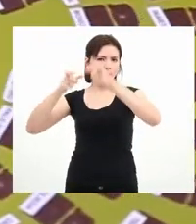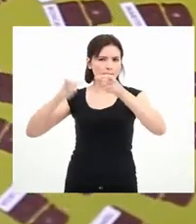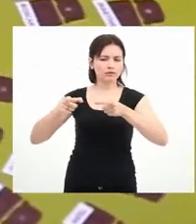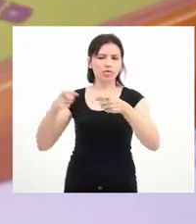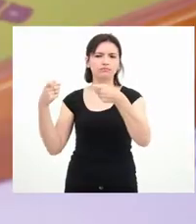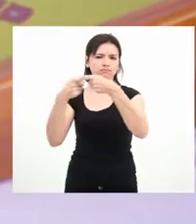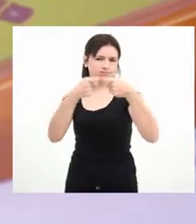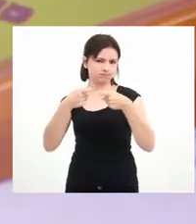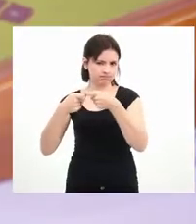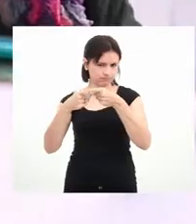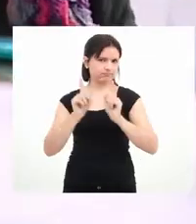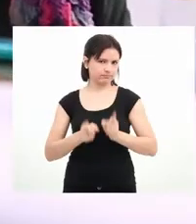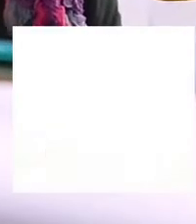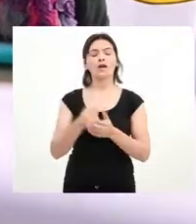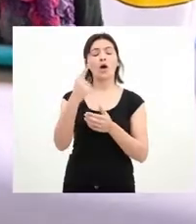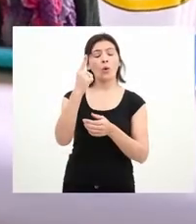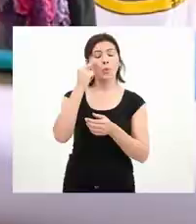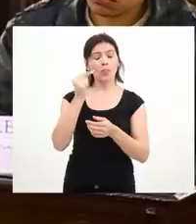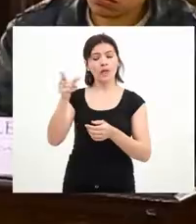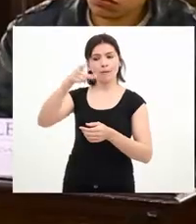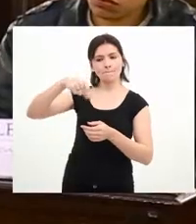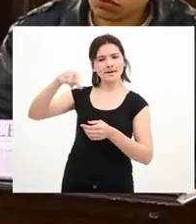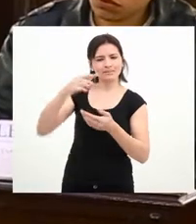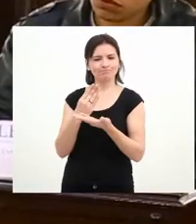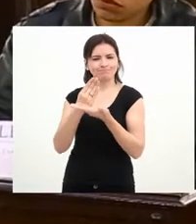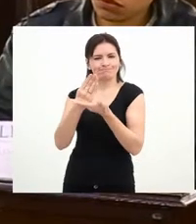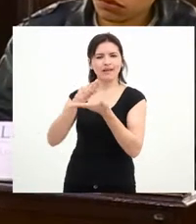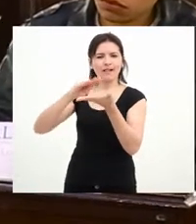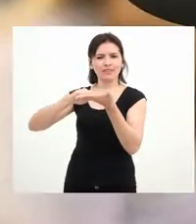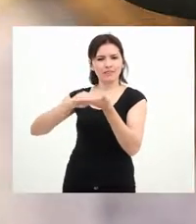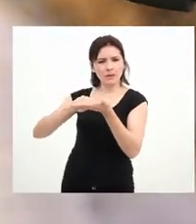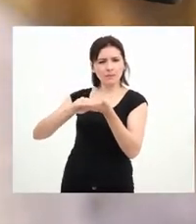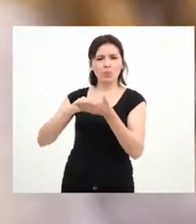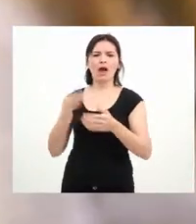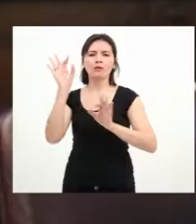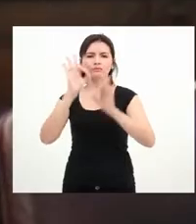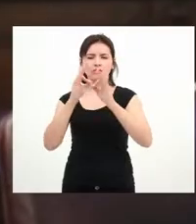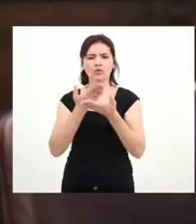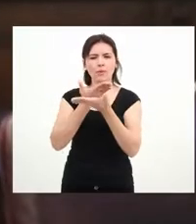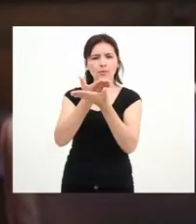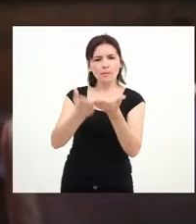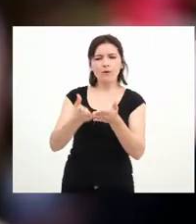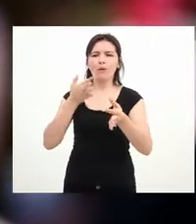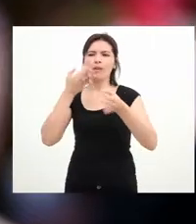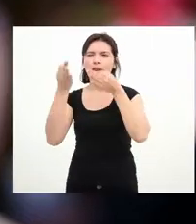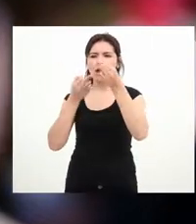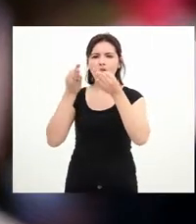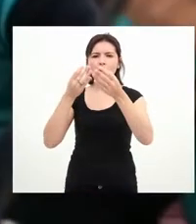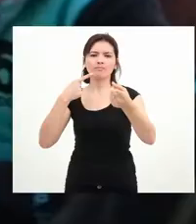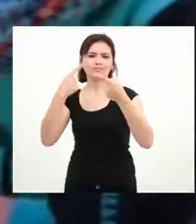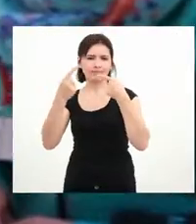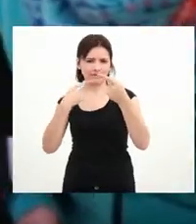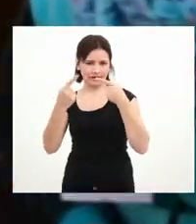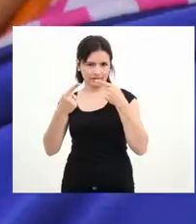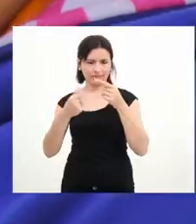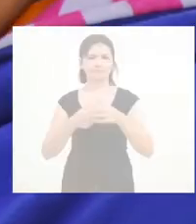civil. Ese día se transforman en los protagonistas de la sesión, asumiendo el rol de legisladores. Proponen, dialogan, debaten y